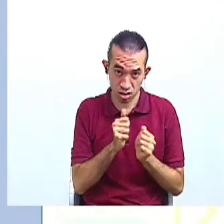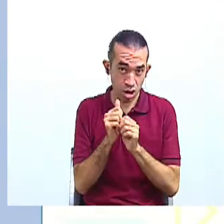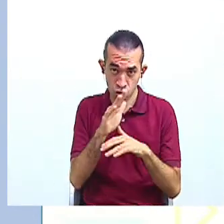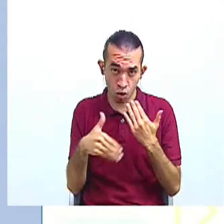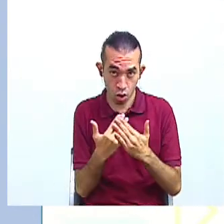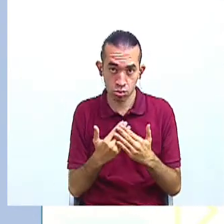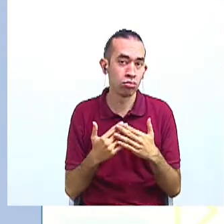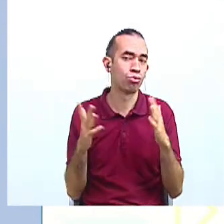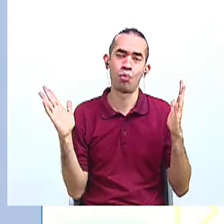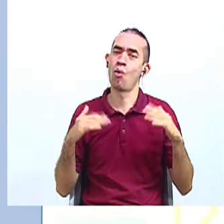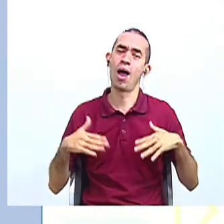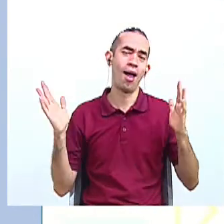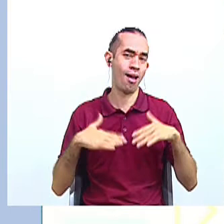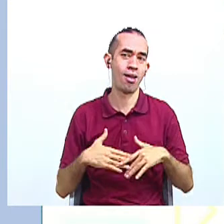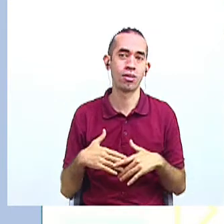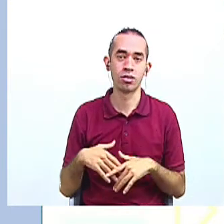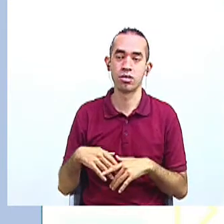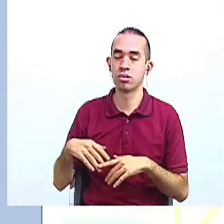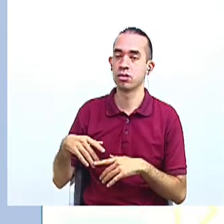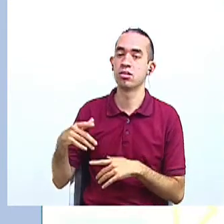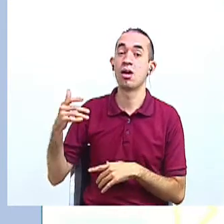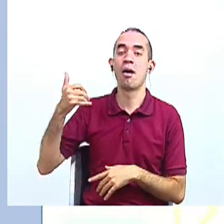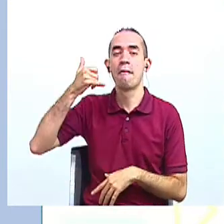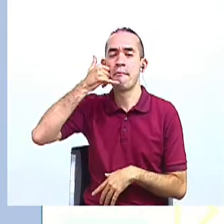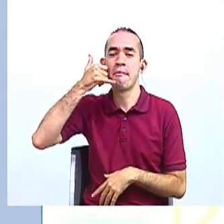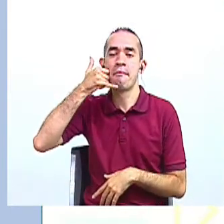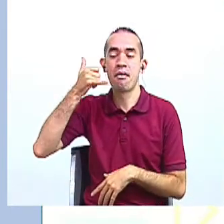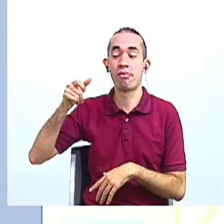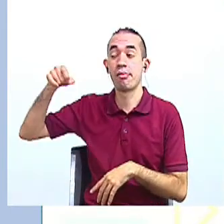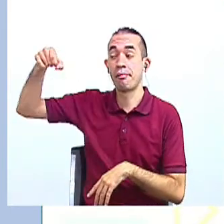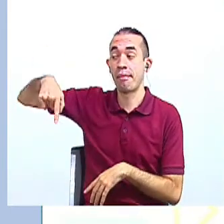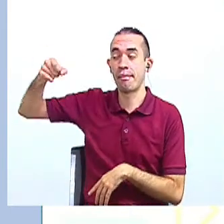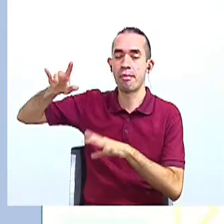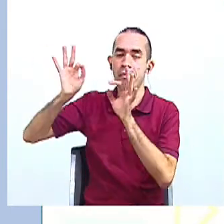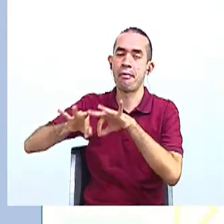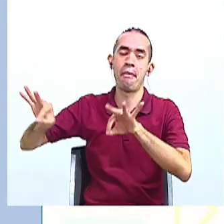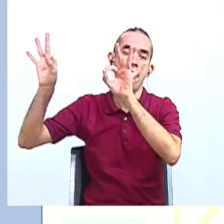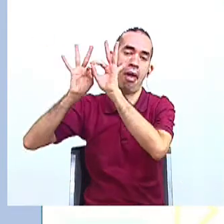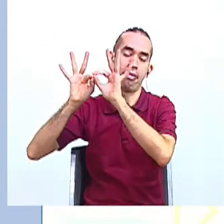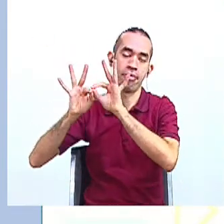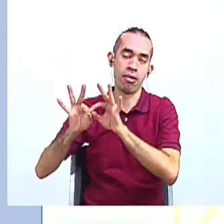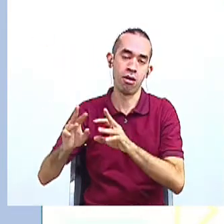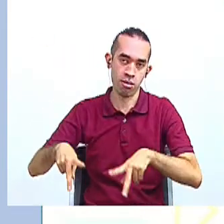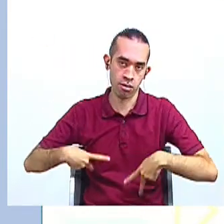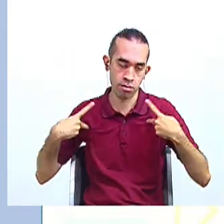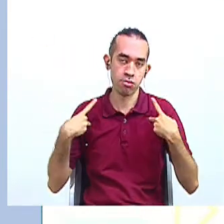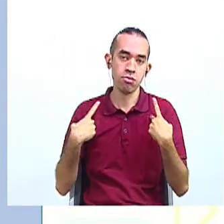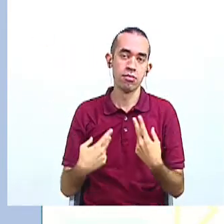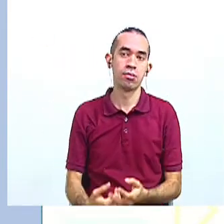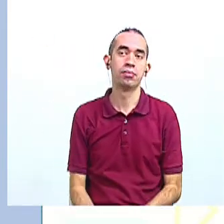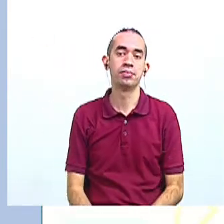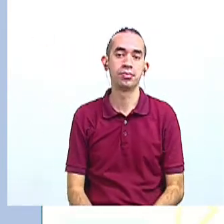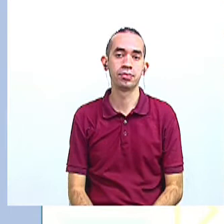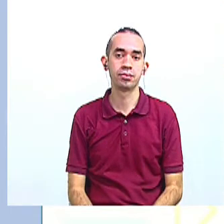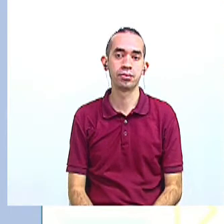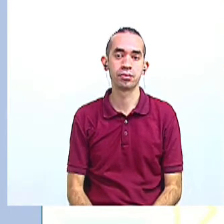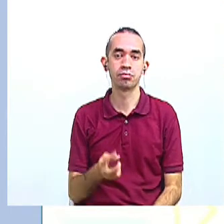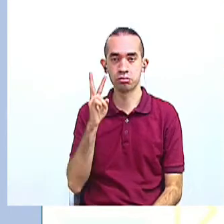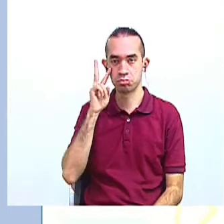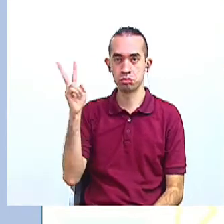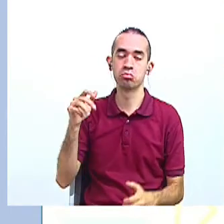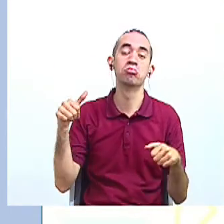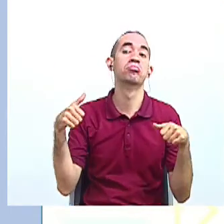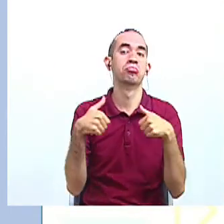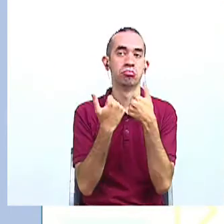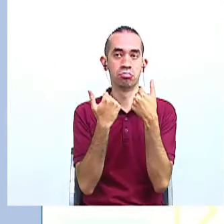ahora, y ese artefacto era muy importante para nuestras vidas. Entonces, vamos a ver el